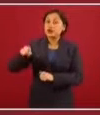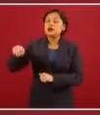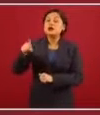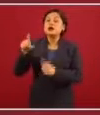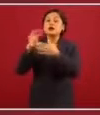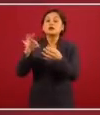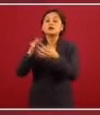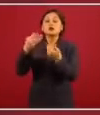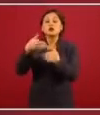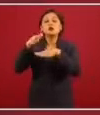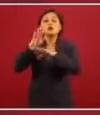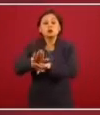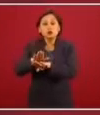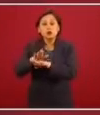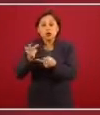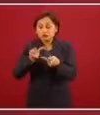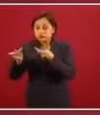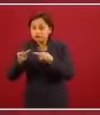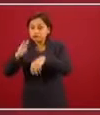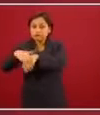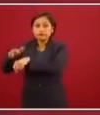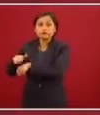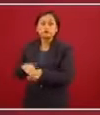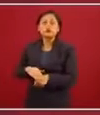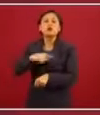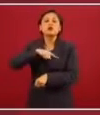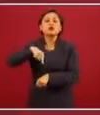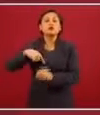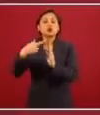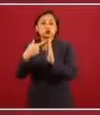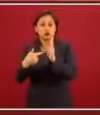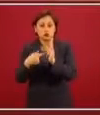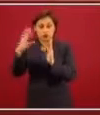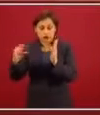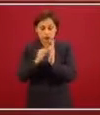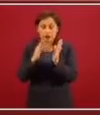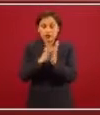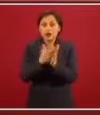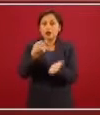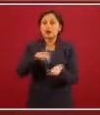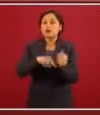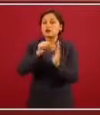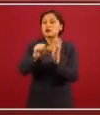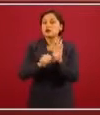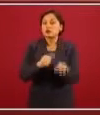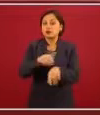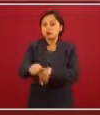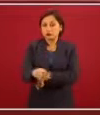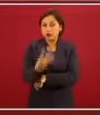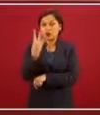extraordinarias, incluimos en el artículo 4 de esas disposiciones que